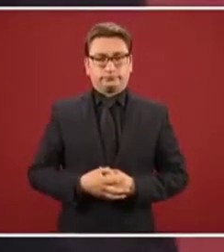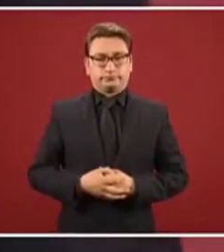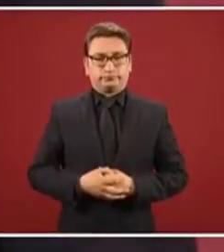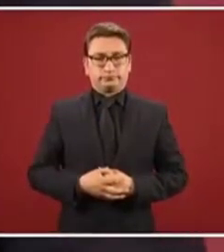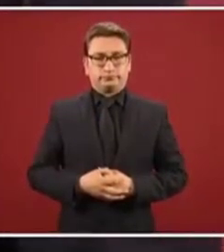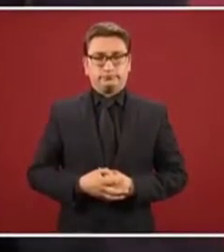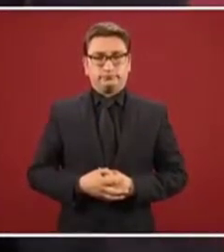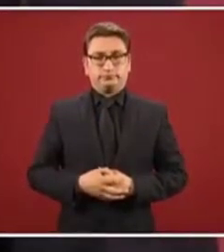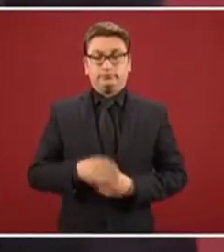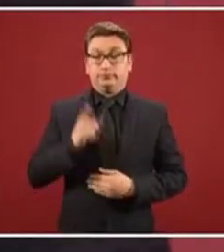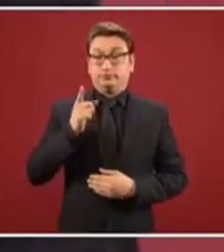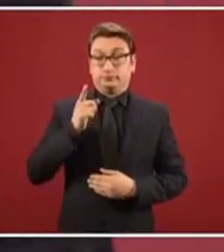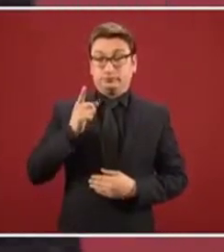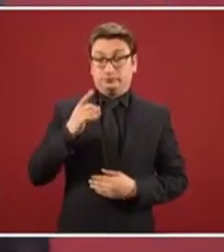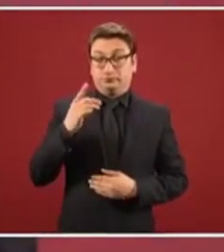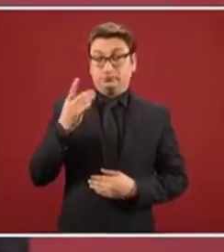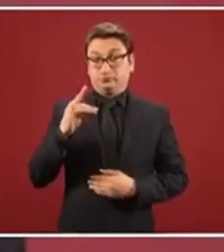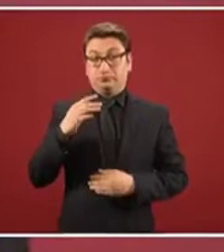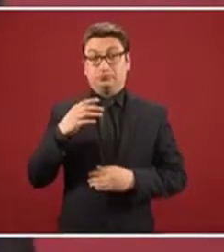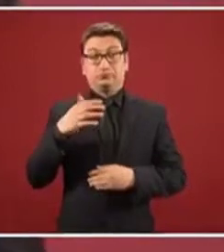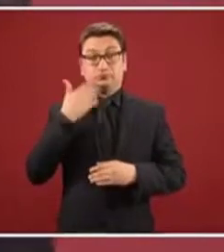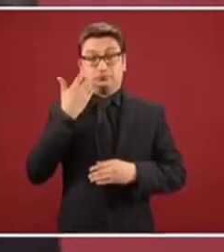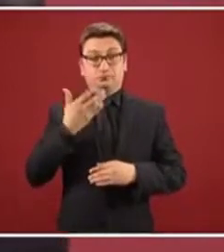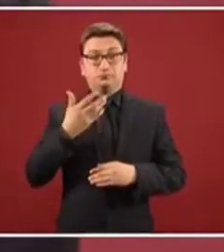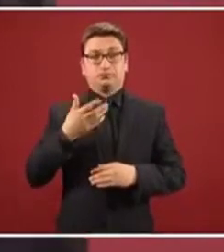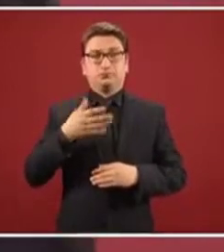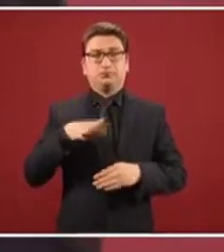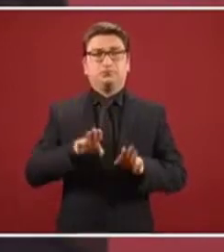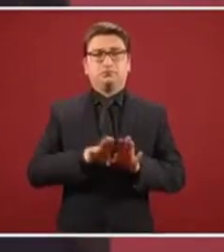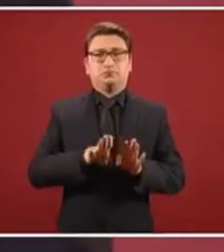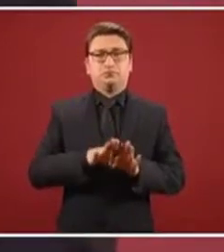de intimidación y de